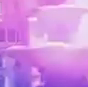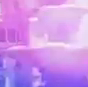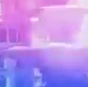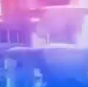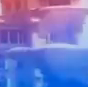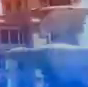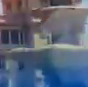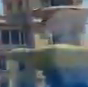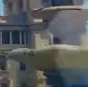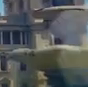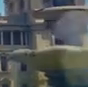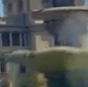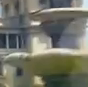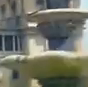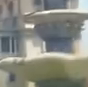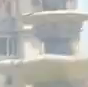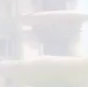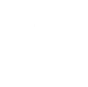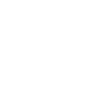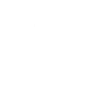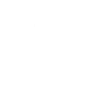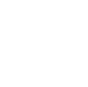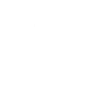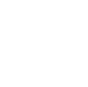mensaje para la nación